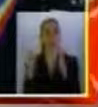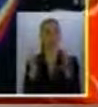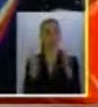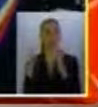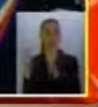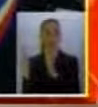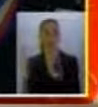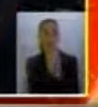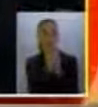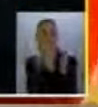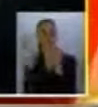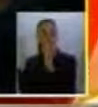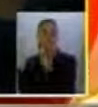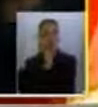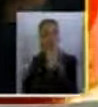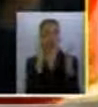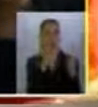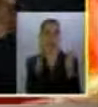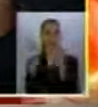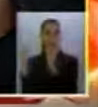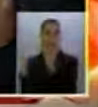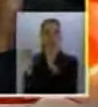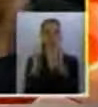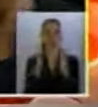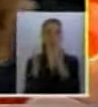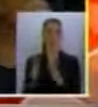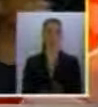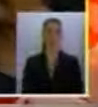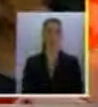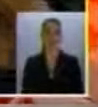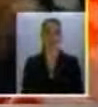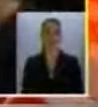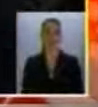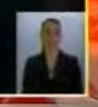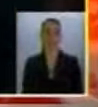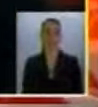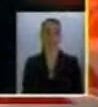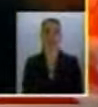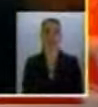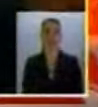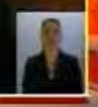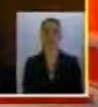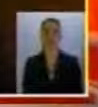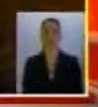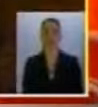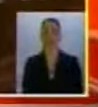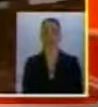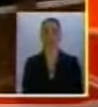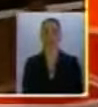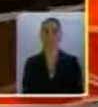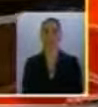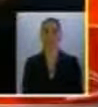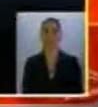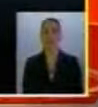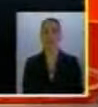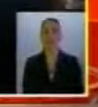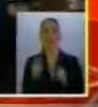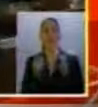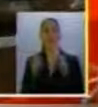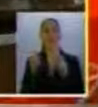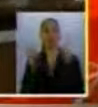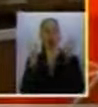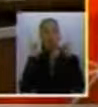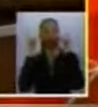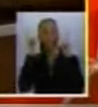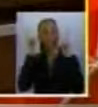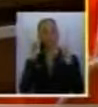grandes, SOFOFA, Confederación de la Producción y el Comercio, etcétera, respecto al paquete tributario, porque hay